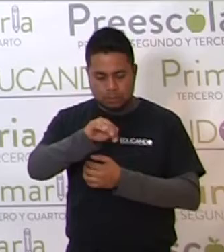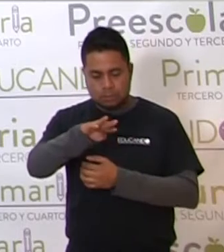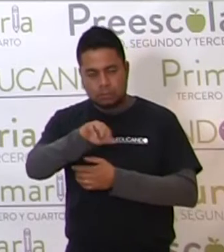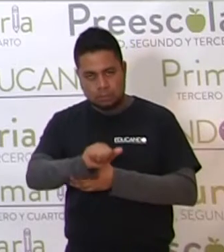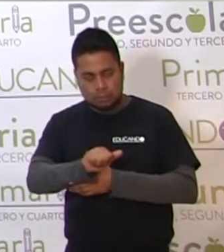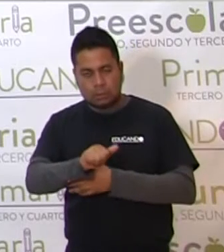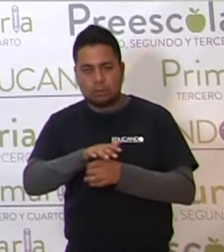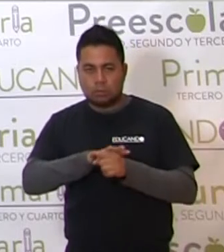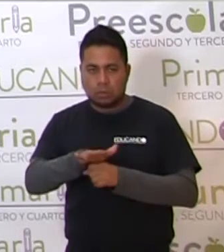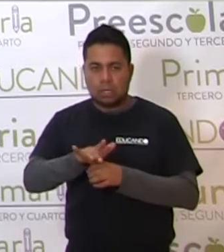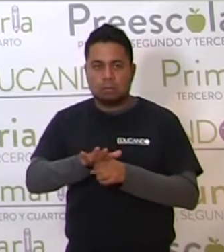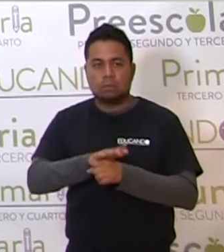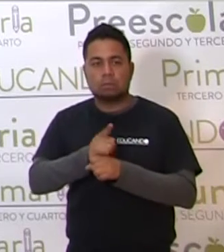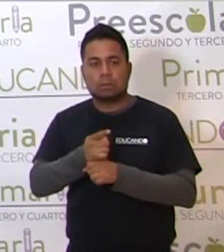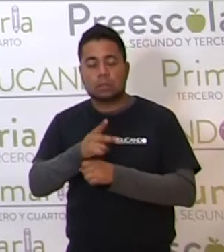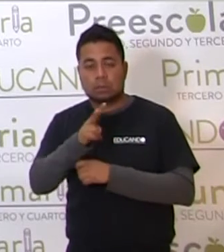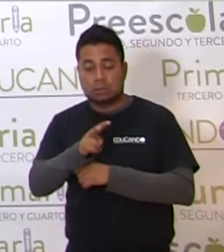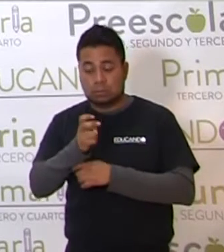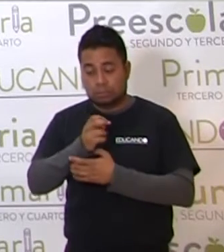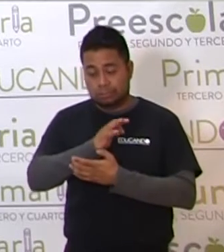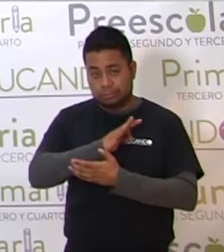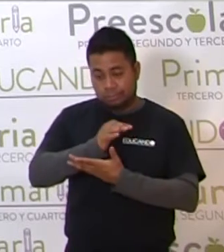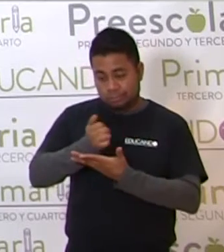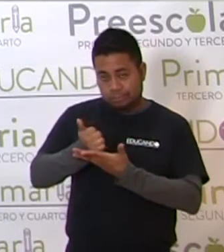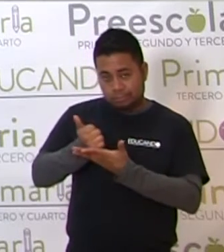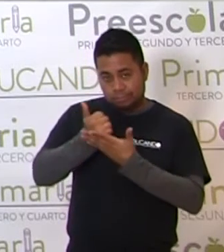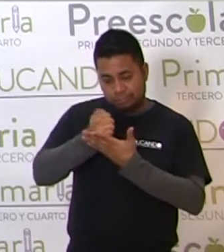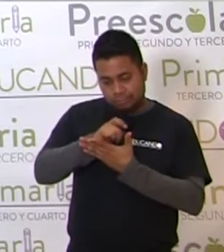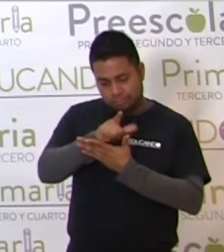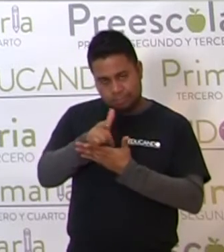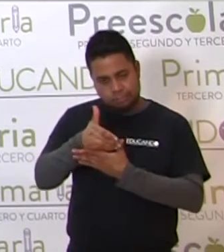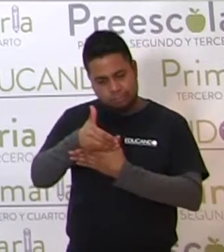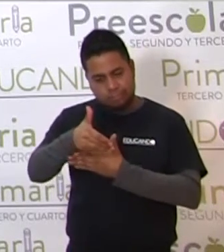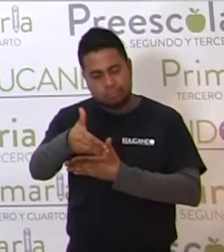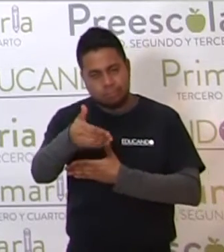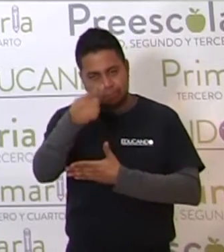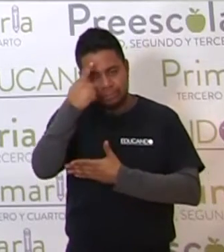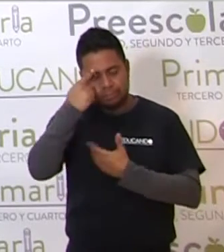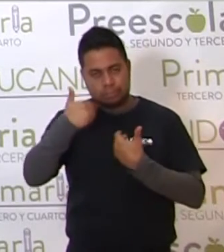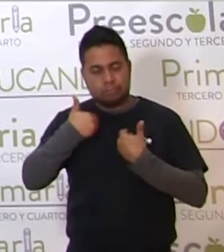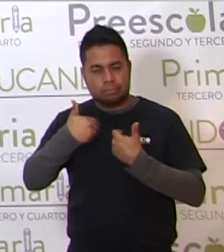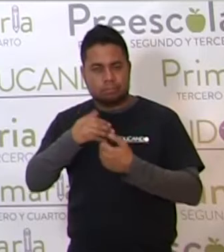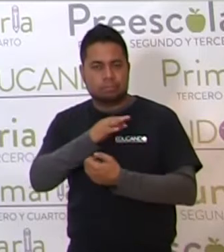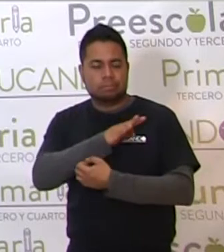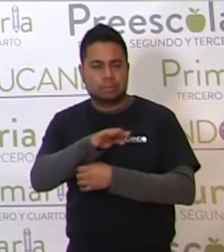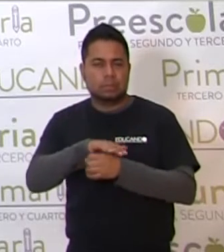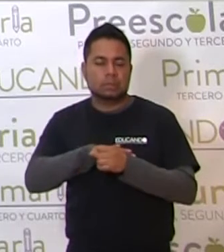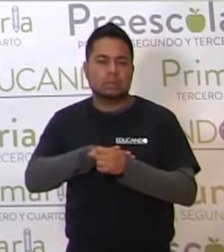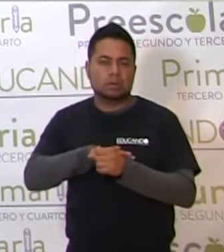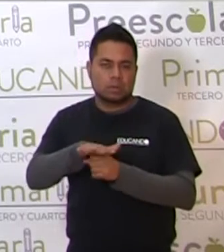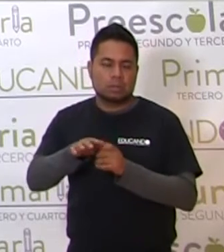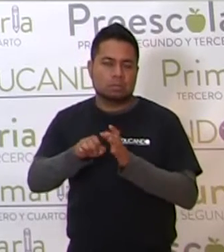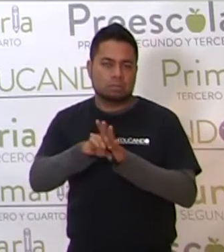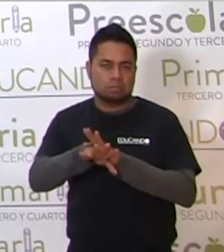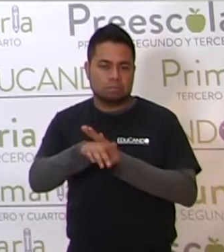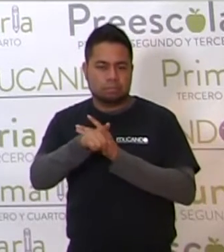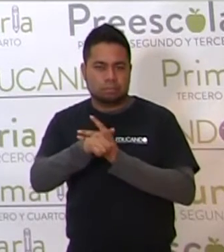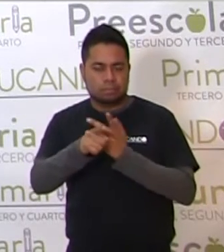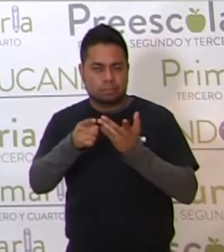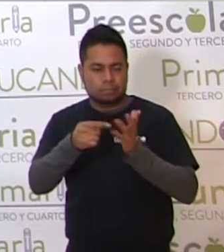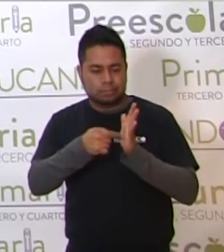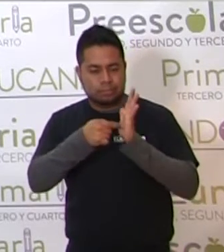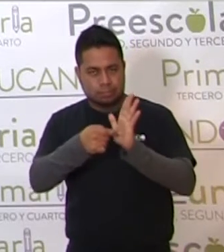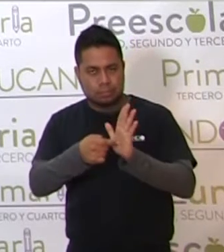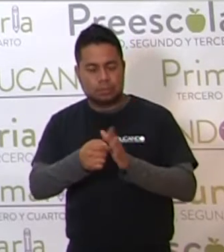rimas porque eso nos va a ayudar más adelante a poder entender lo que vamos a tener a